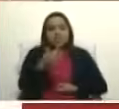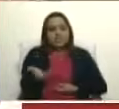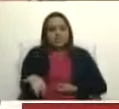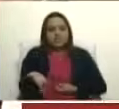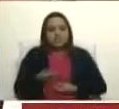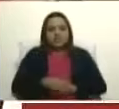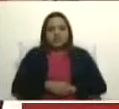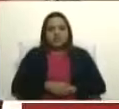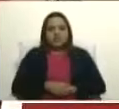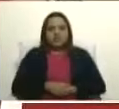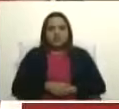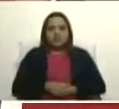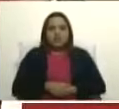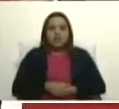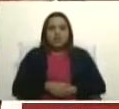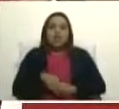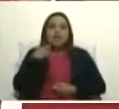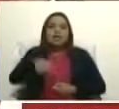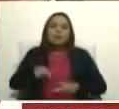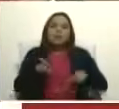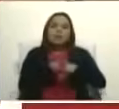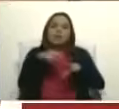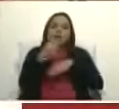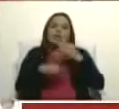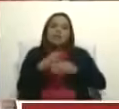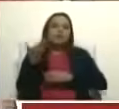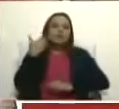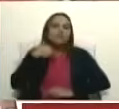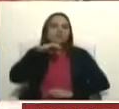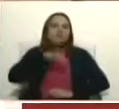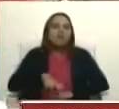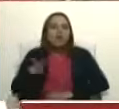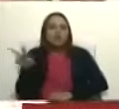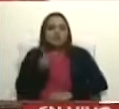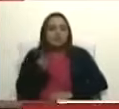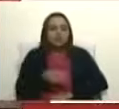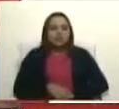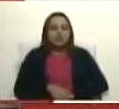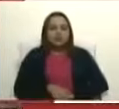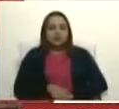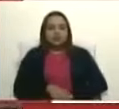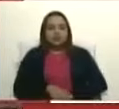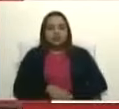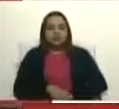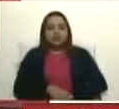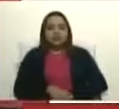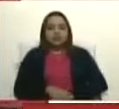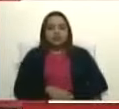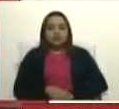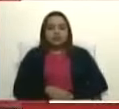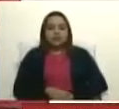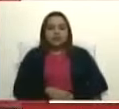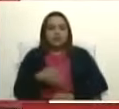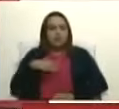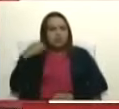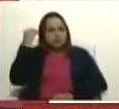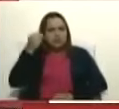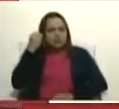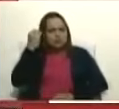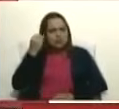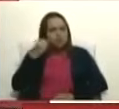Así, eso lo hicieron aquí en Venezuela. Eso lo hicieron aquí en Venezuela. Es más, creo que